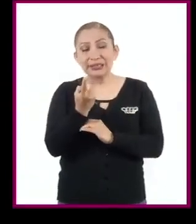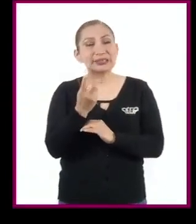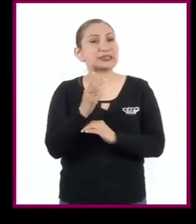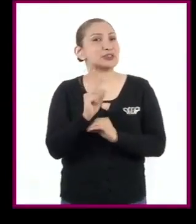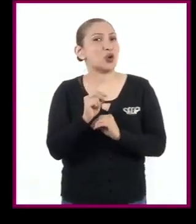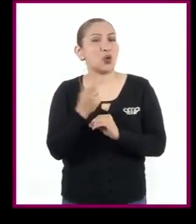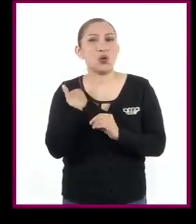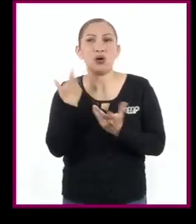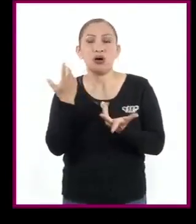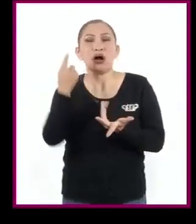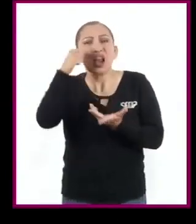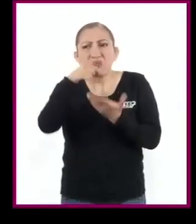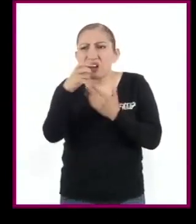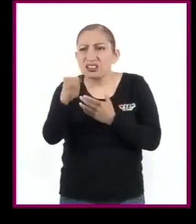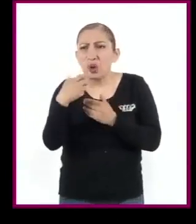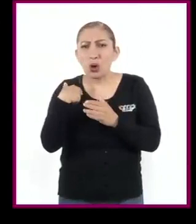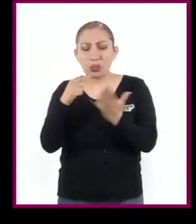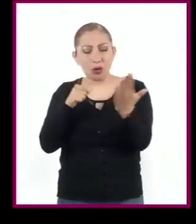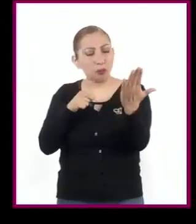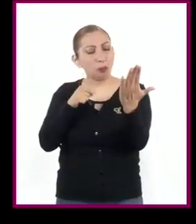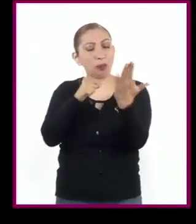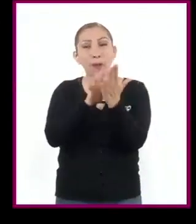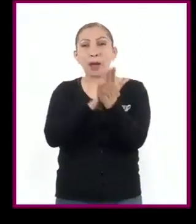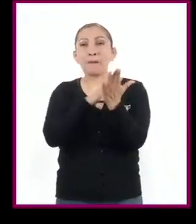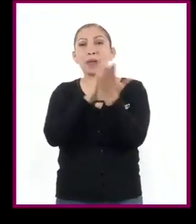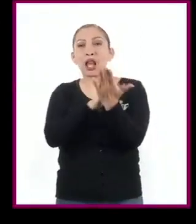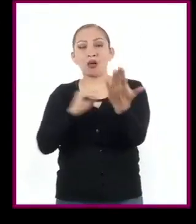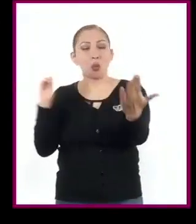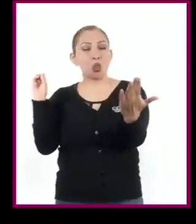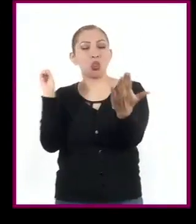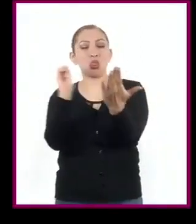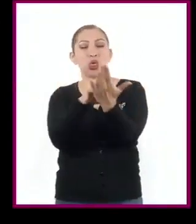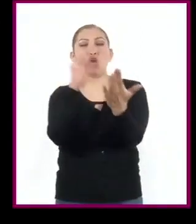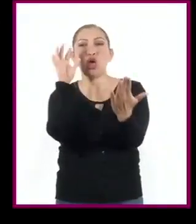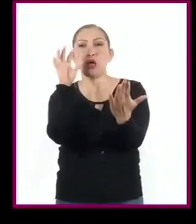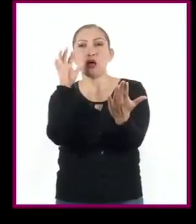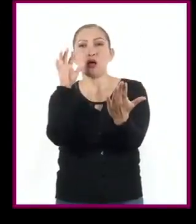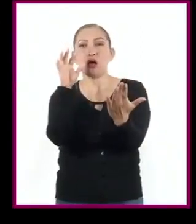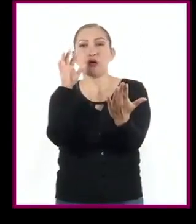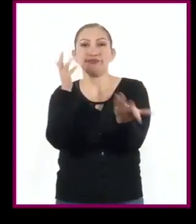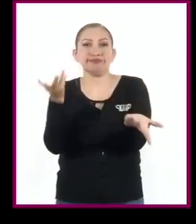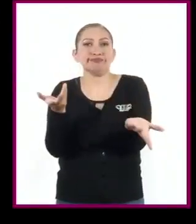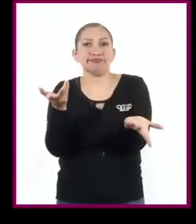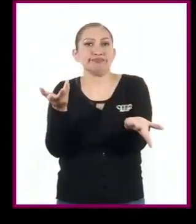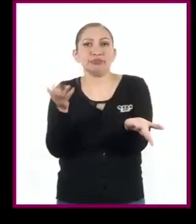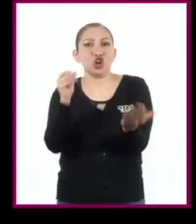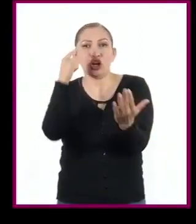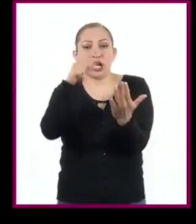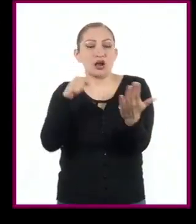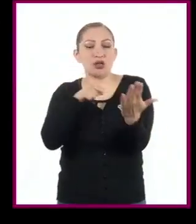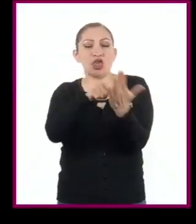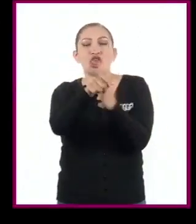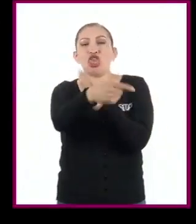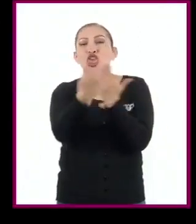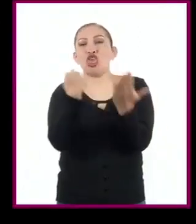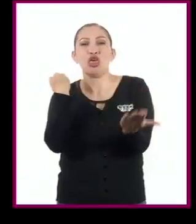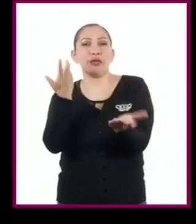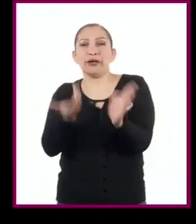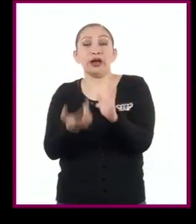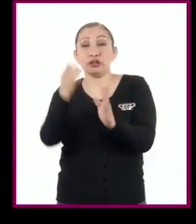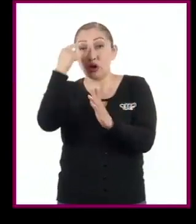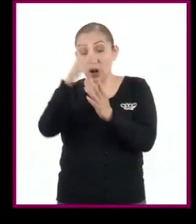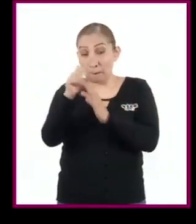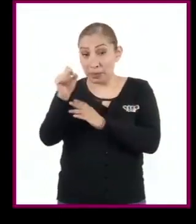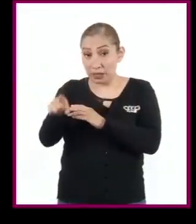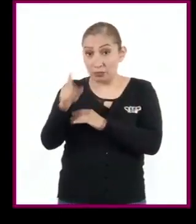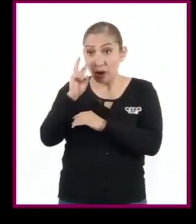no esperaríamos cuando golpeamos un papel absorbente con una bala. Y bueno, no creo que lo primero que hiciera